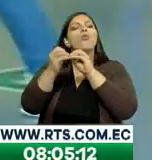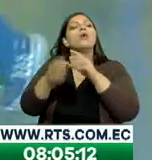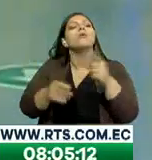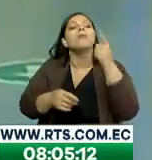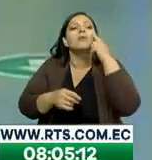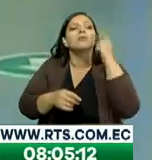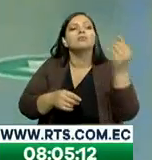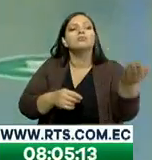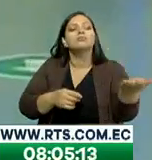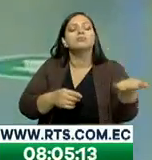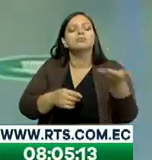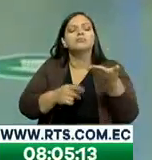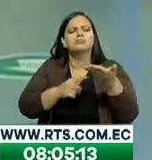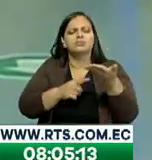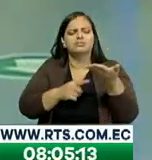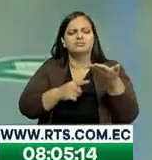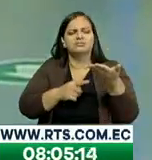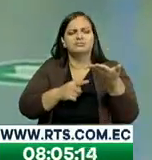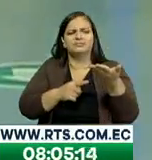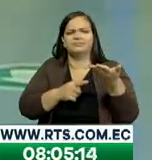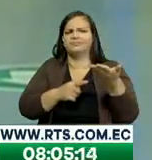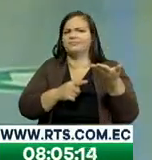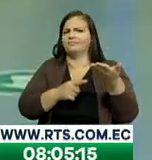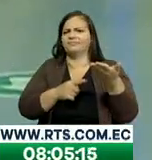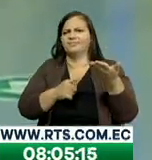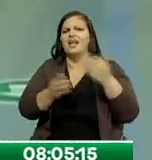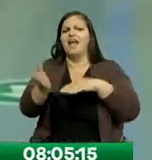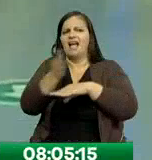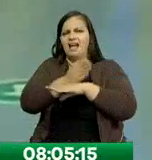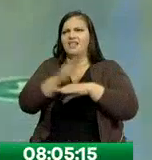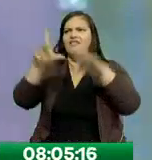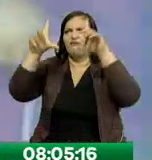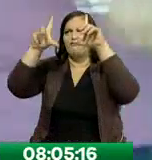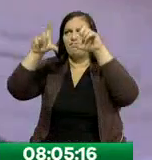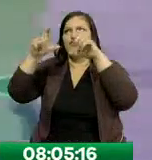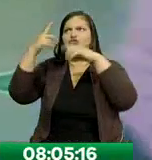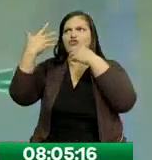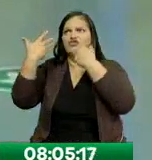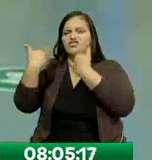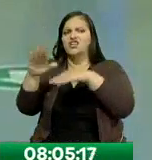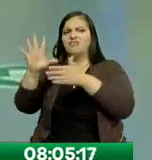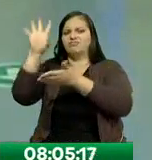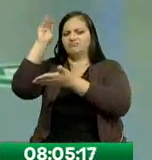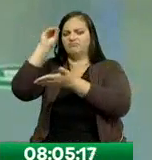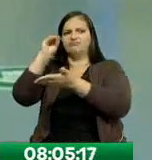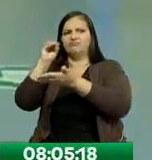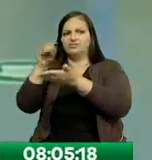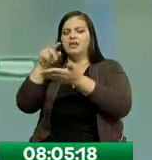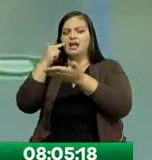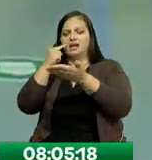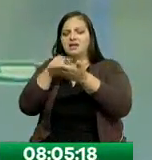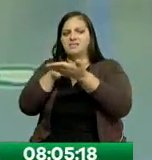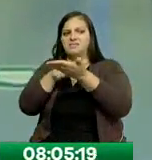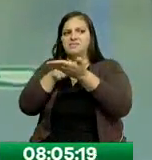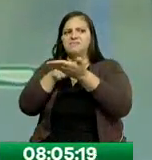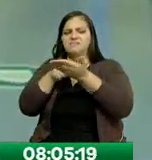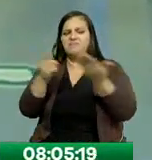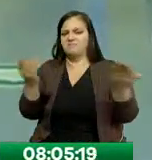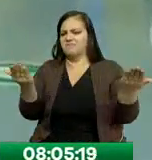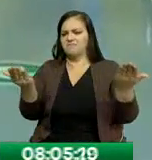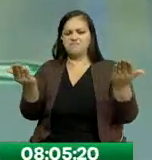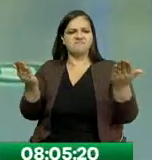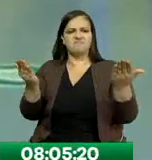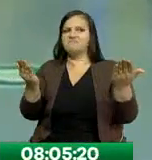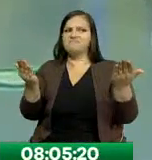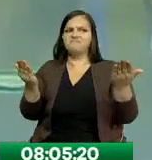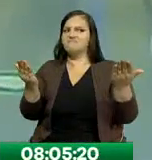les vengo diciendo, no jueguen con la dignidad ni con el bolsillo del pueblo.